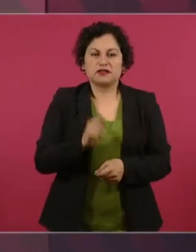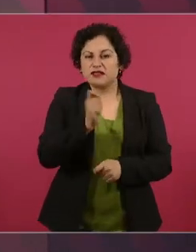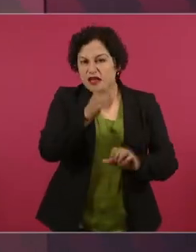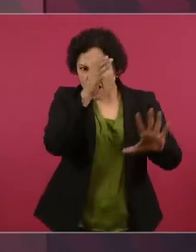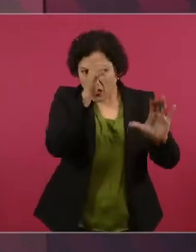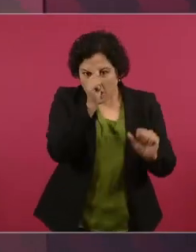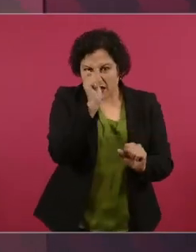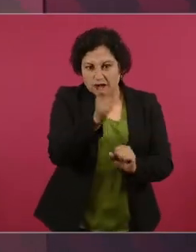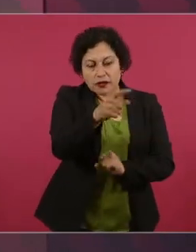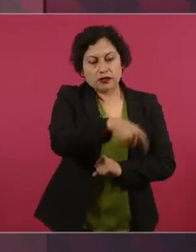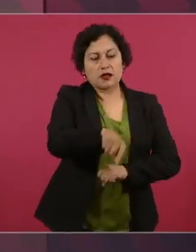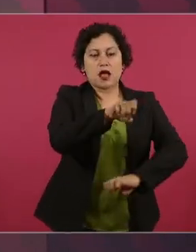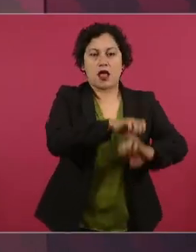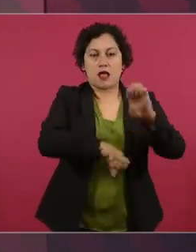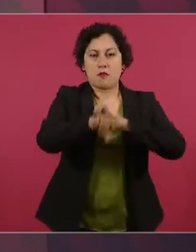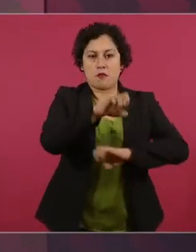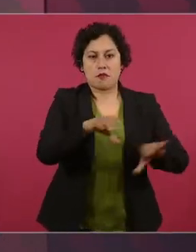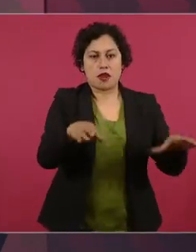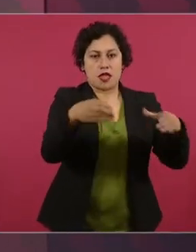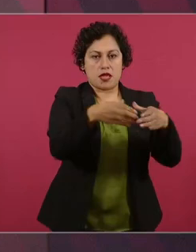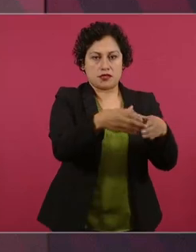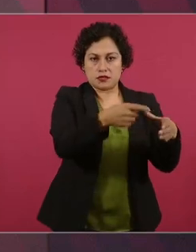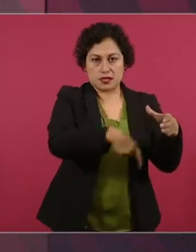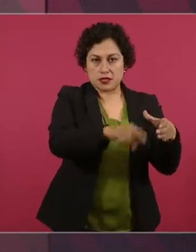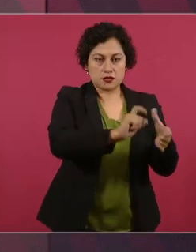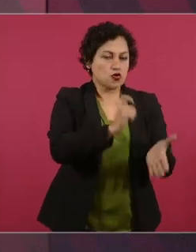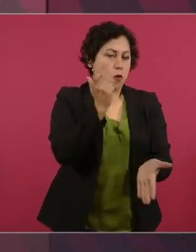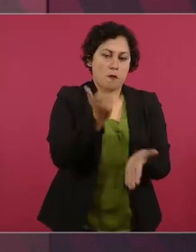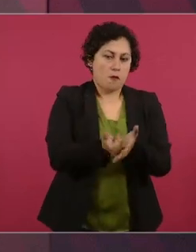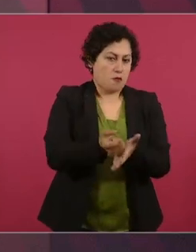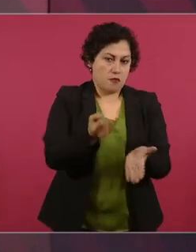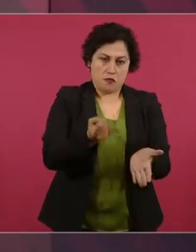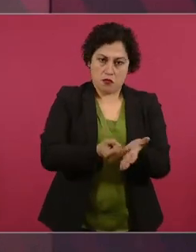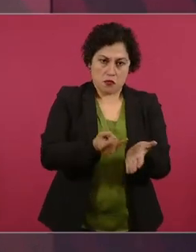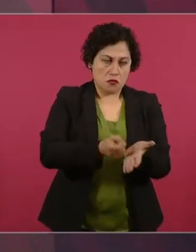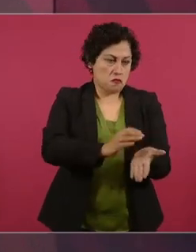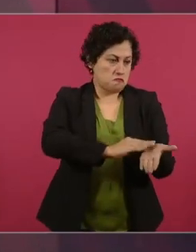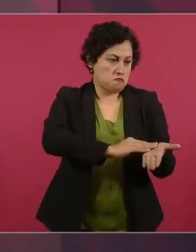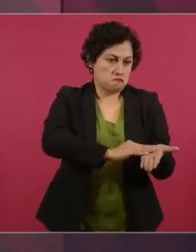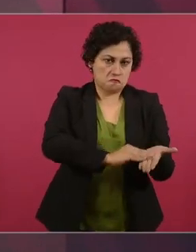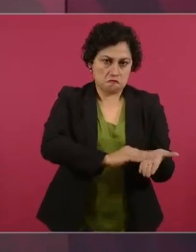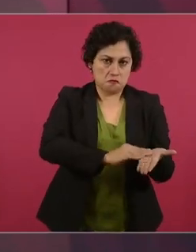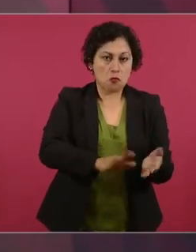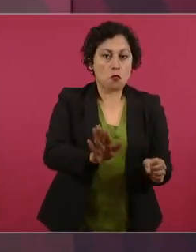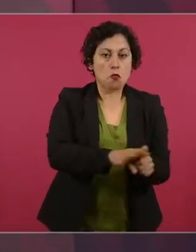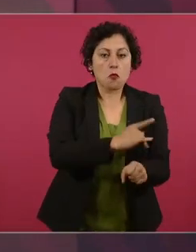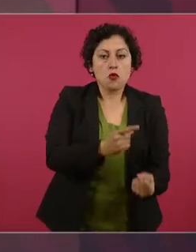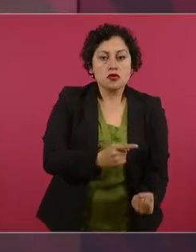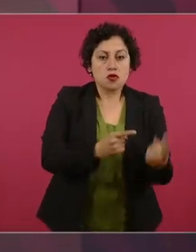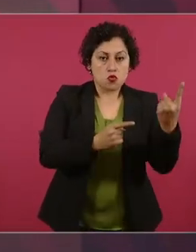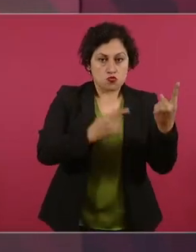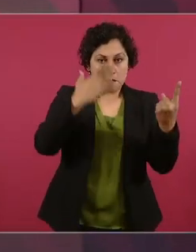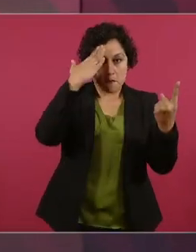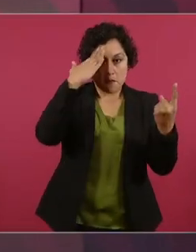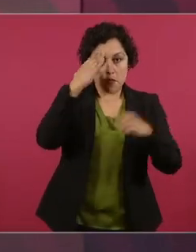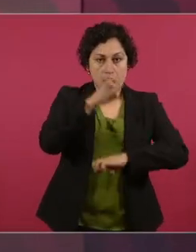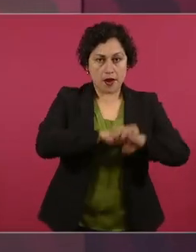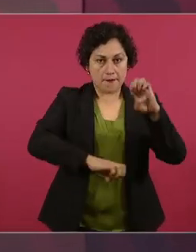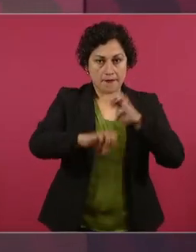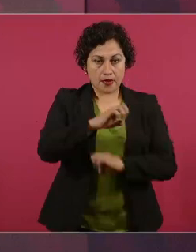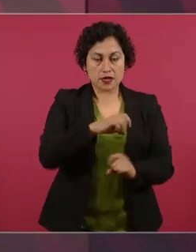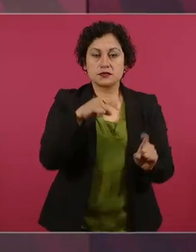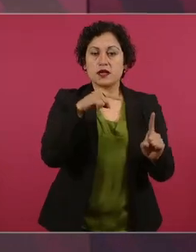porque una empresa importante, la principal,